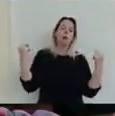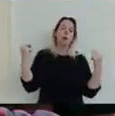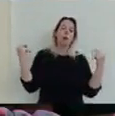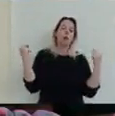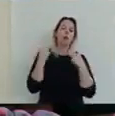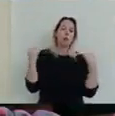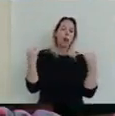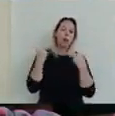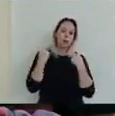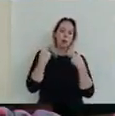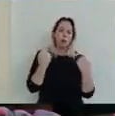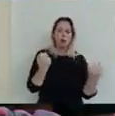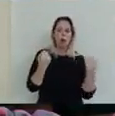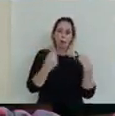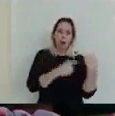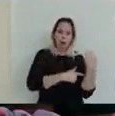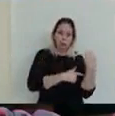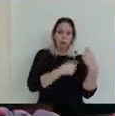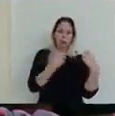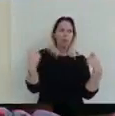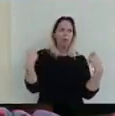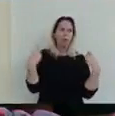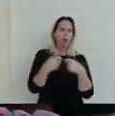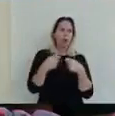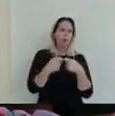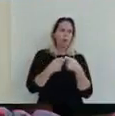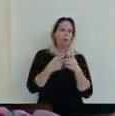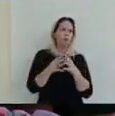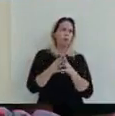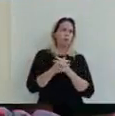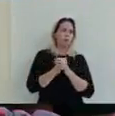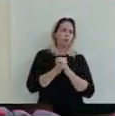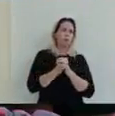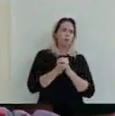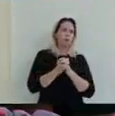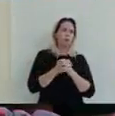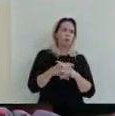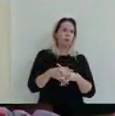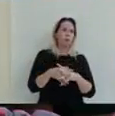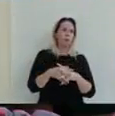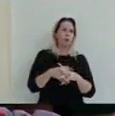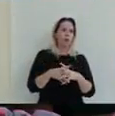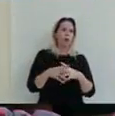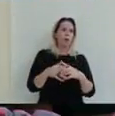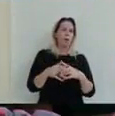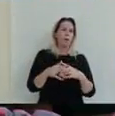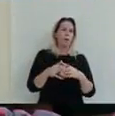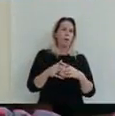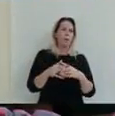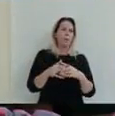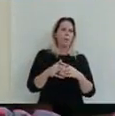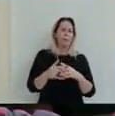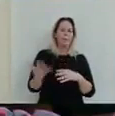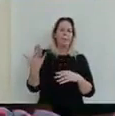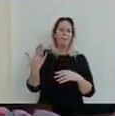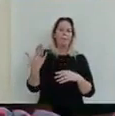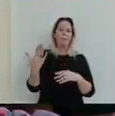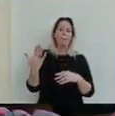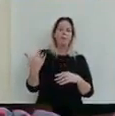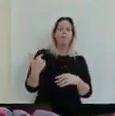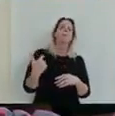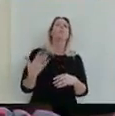conocimiento de eso. Pido por favor realmente que asumamos nuestra función y nuestra postura